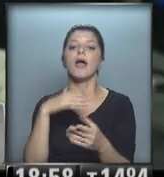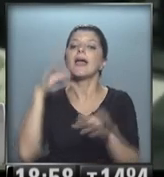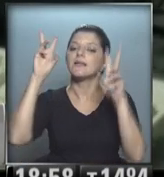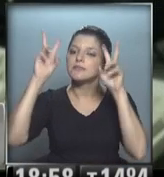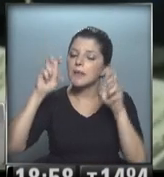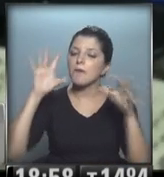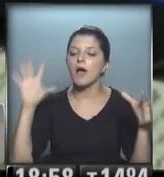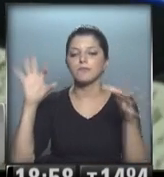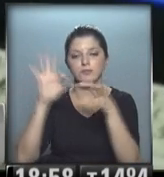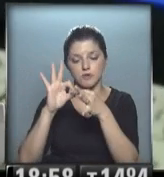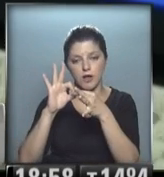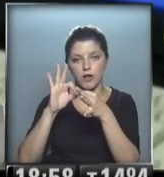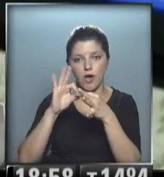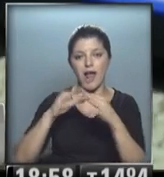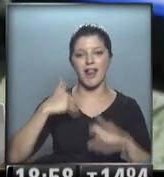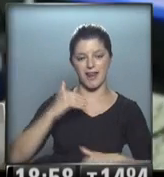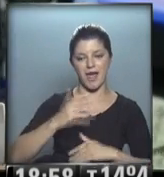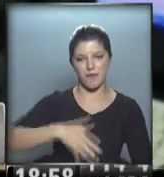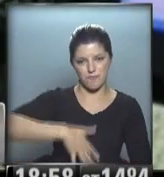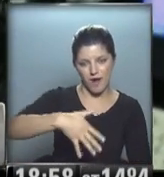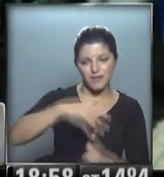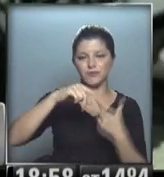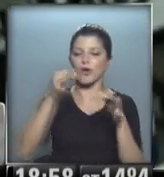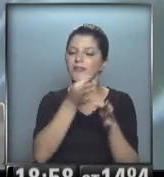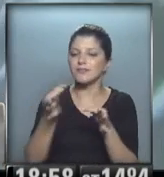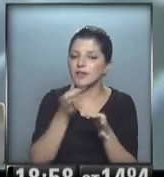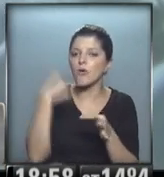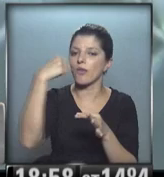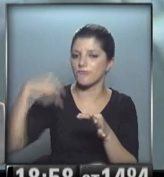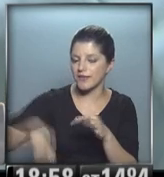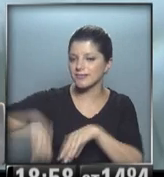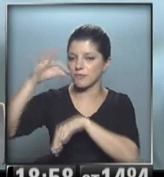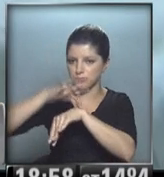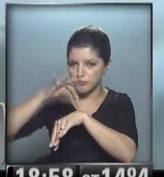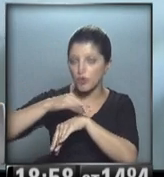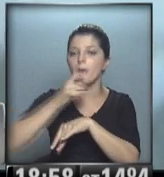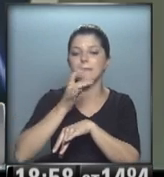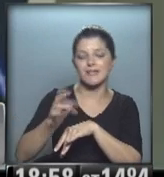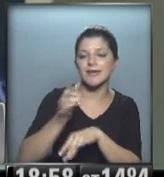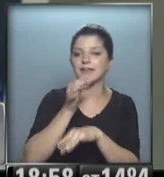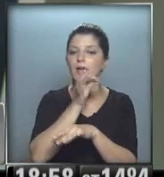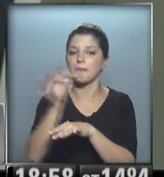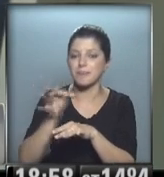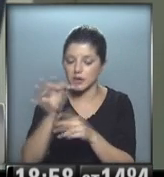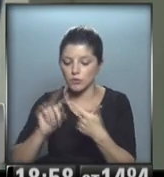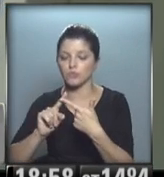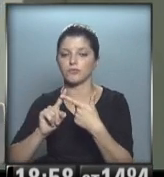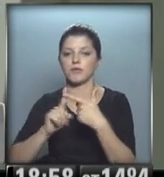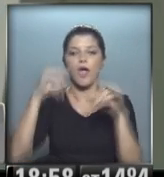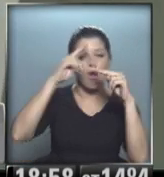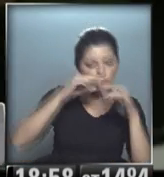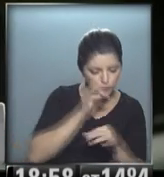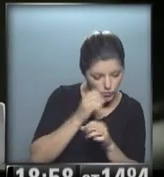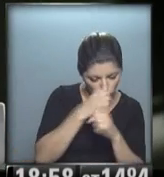ver con biología de la reproducción, interacción de células con distintos patógenos, con bacterias, con virus, monitoreo de las condiciones